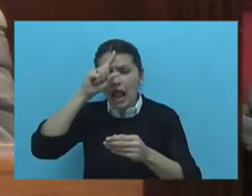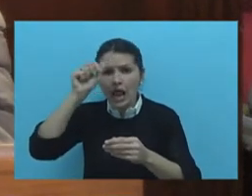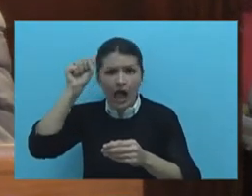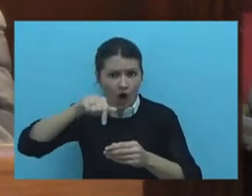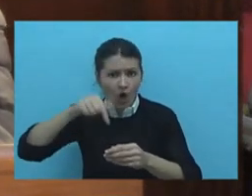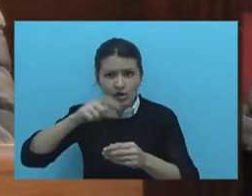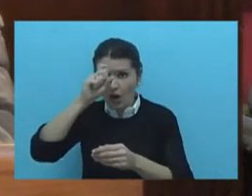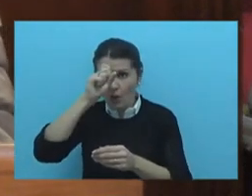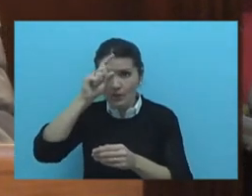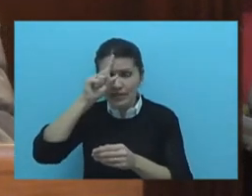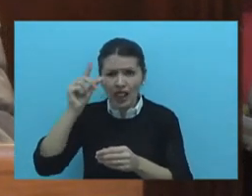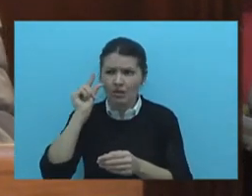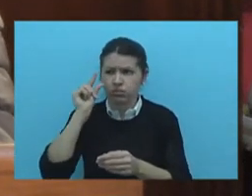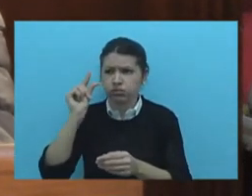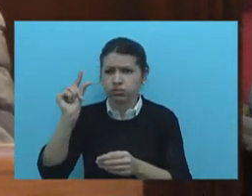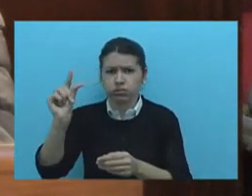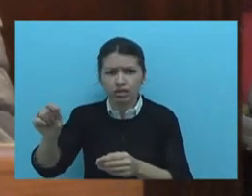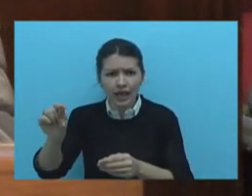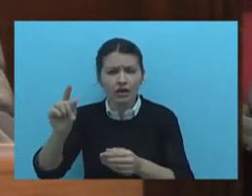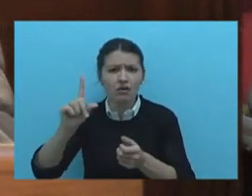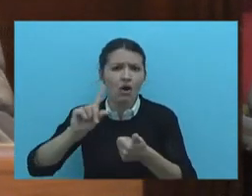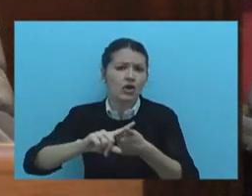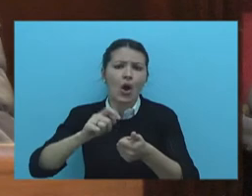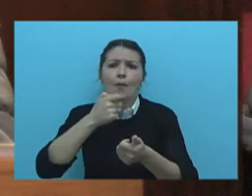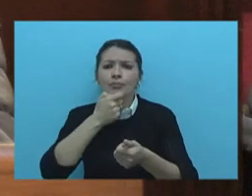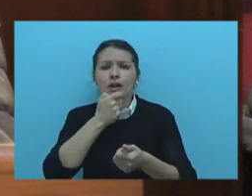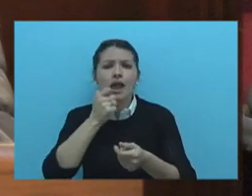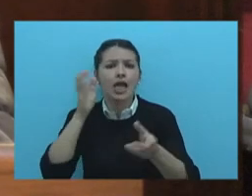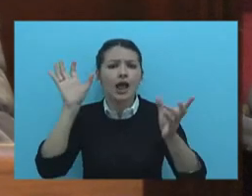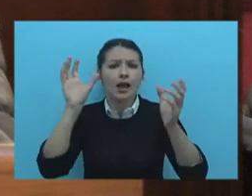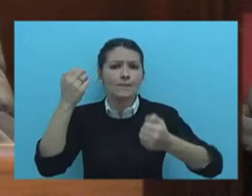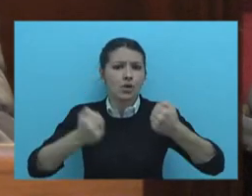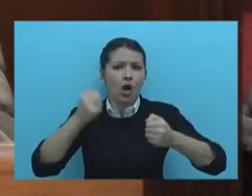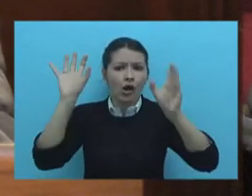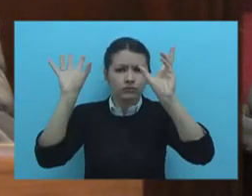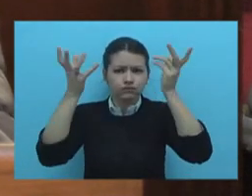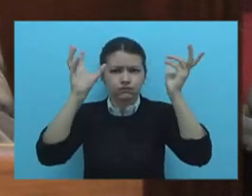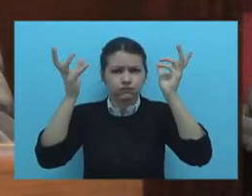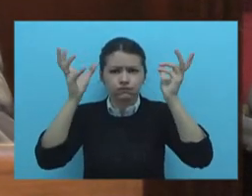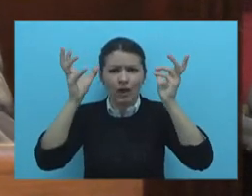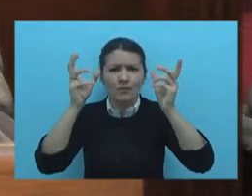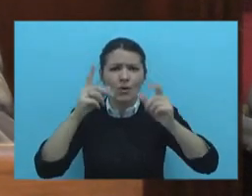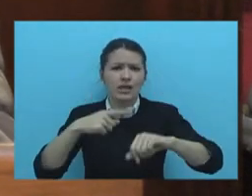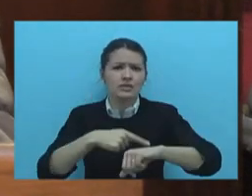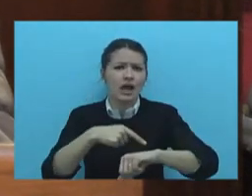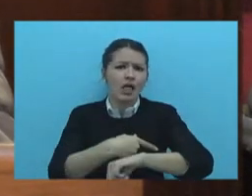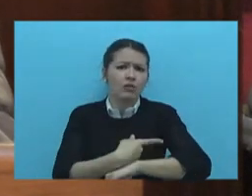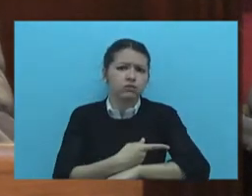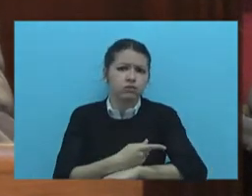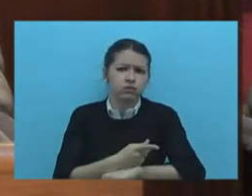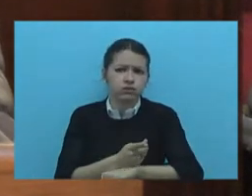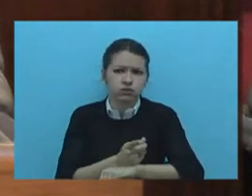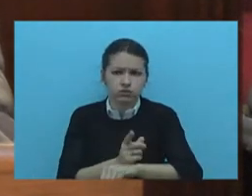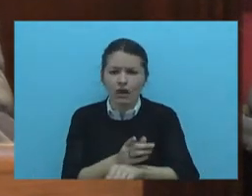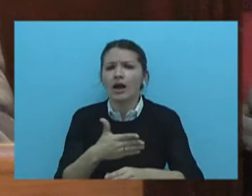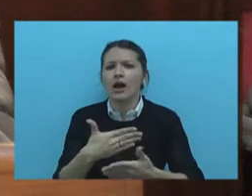suelen llegar medio tarde las ambulancias y cuesta mucho a veces que se salve la gente, y por